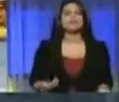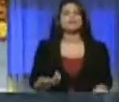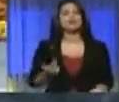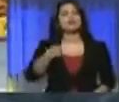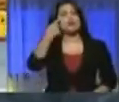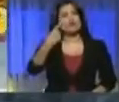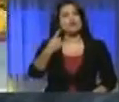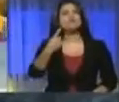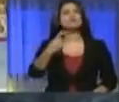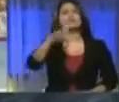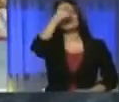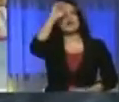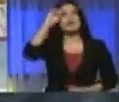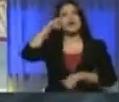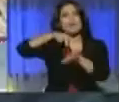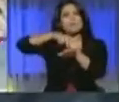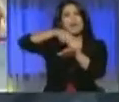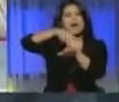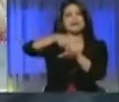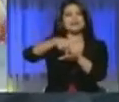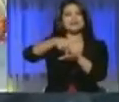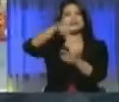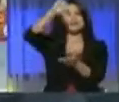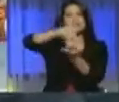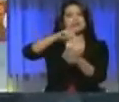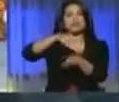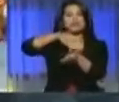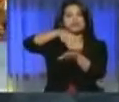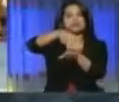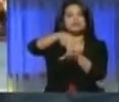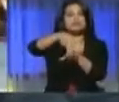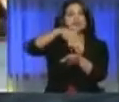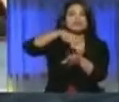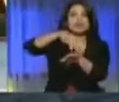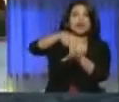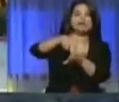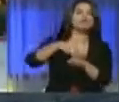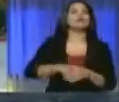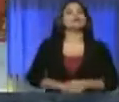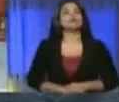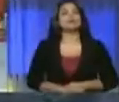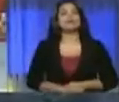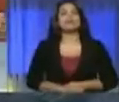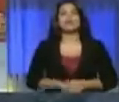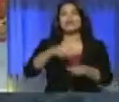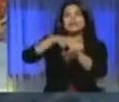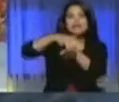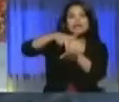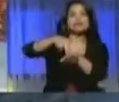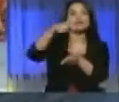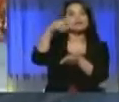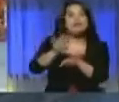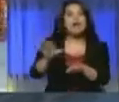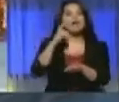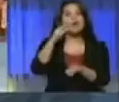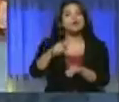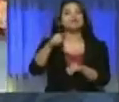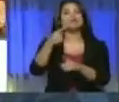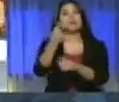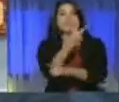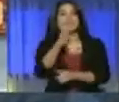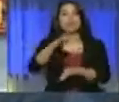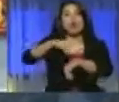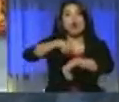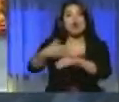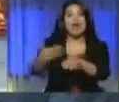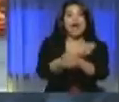mitad del mero centro de la marcha. ¿Ah? Y estos son marchas convocadas con 24 horas. Esto